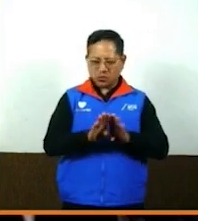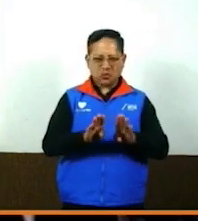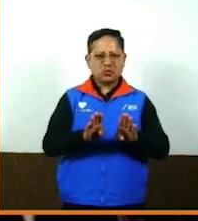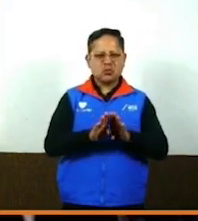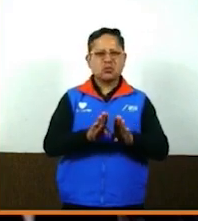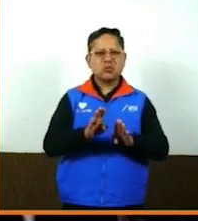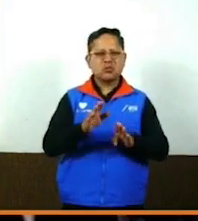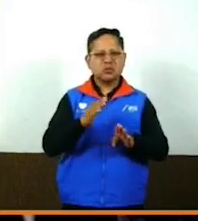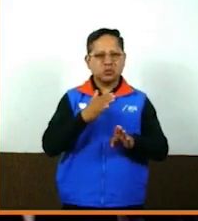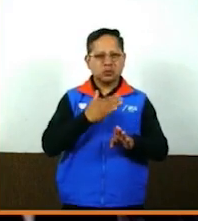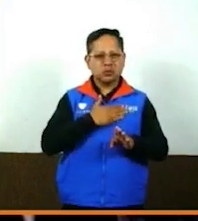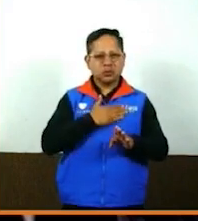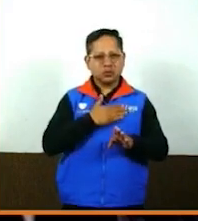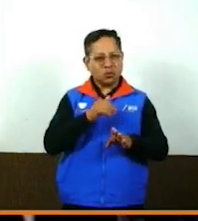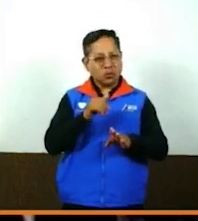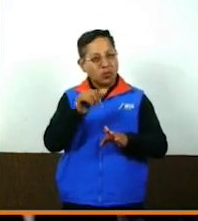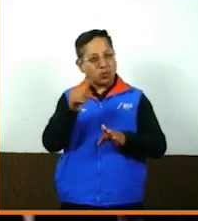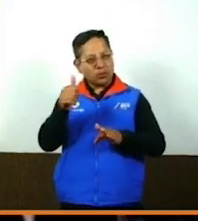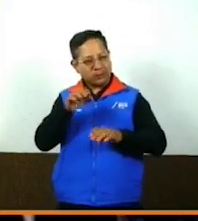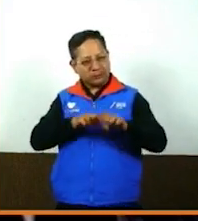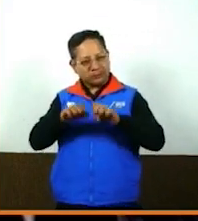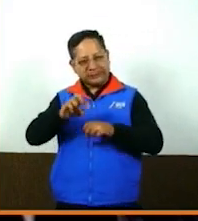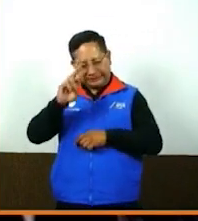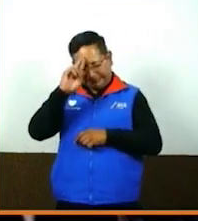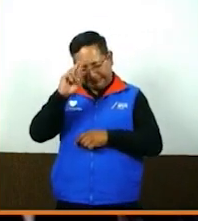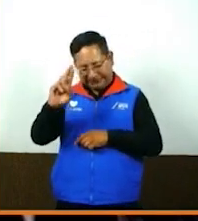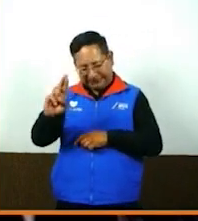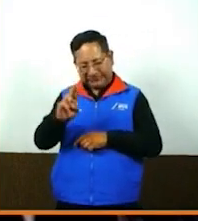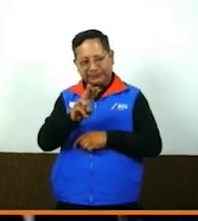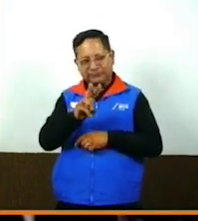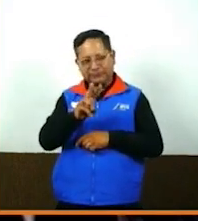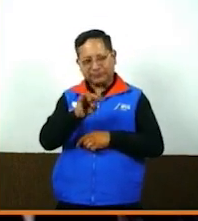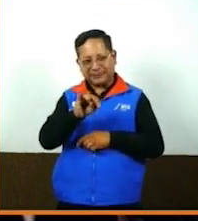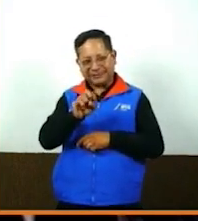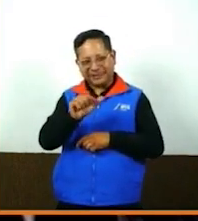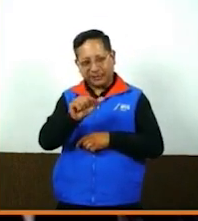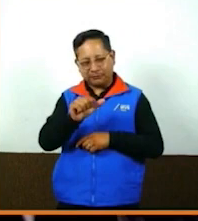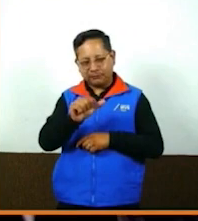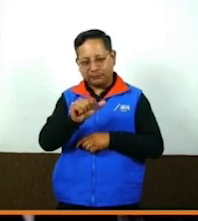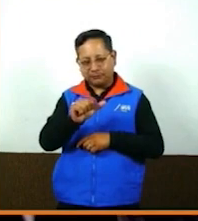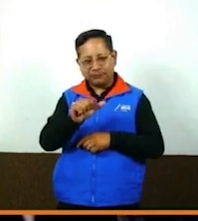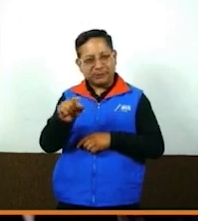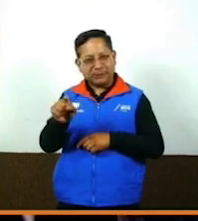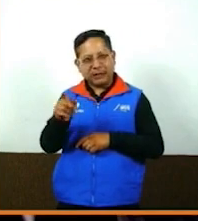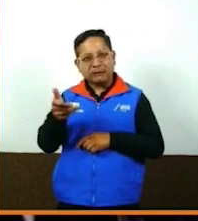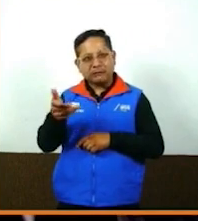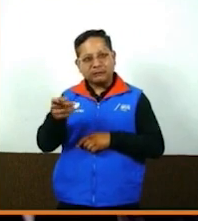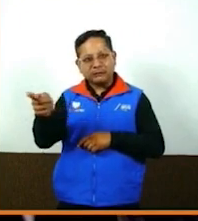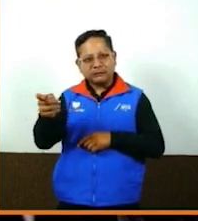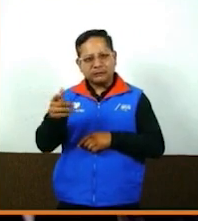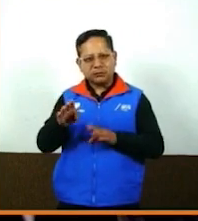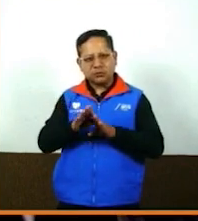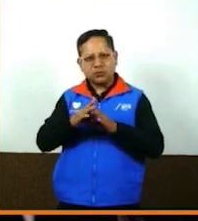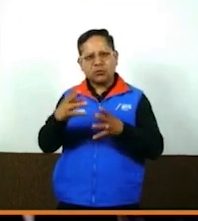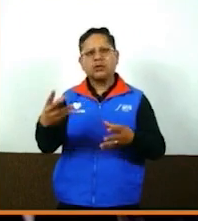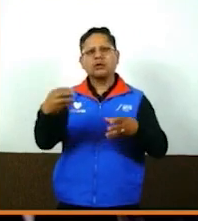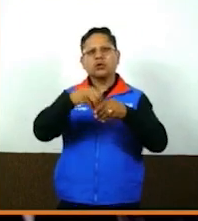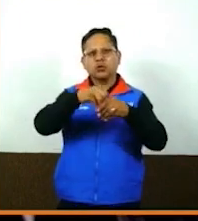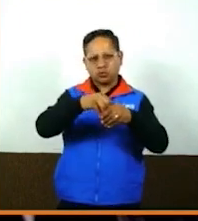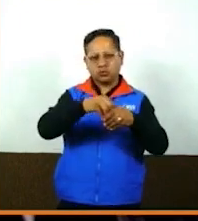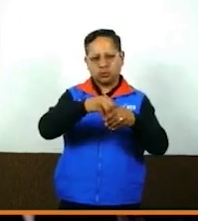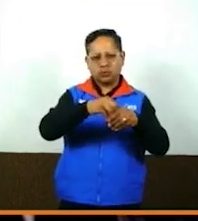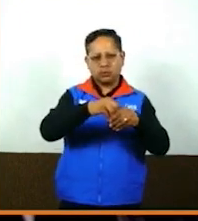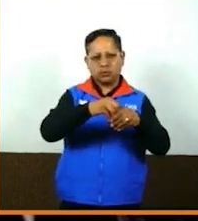que le hagan, y ahí voy a meter gol por otra empresa que respeto y admiro muchísimo, que es Visa. Visa lo que está haciendo en materia de inclusión y diversidad,